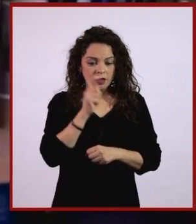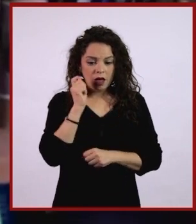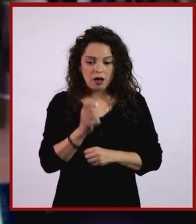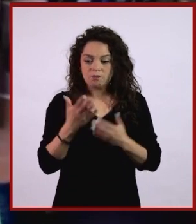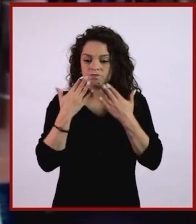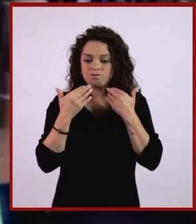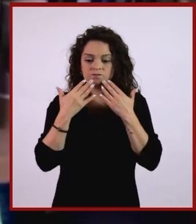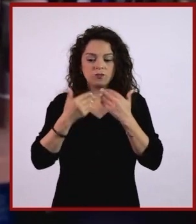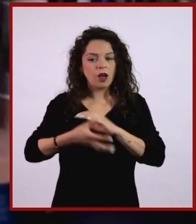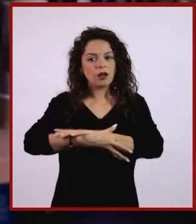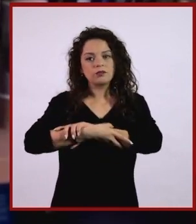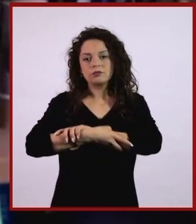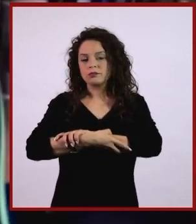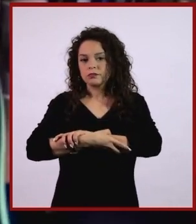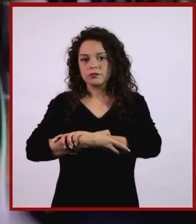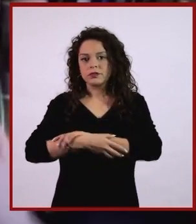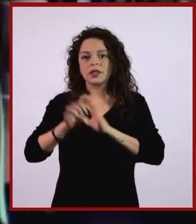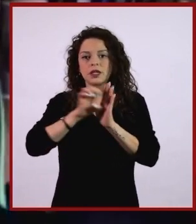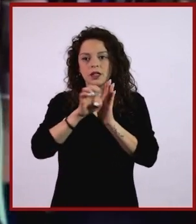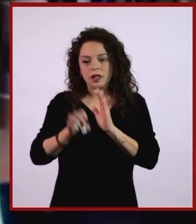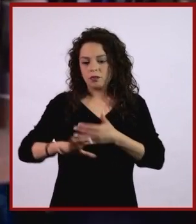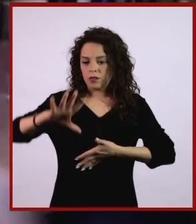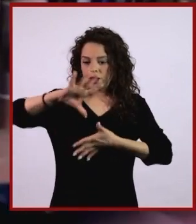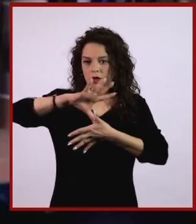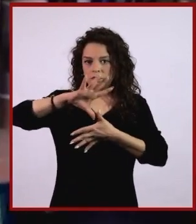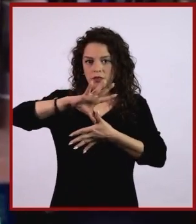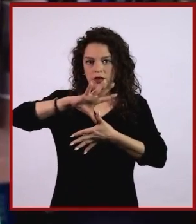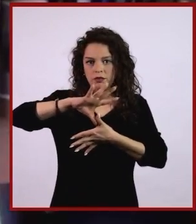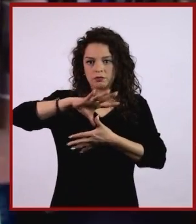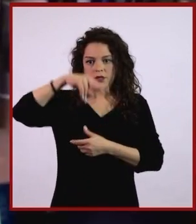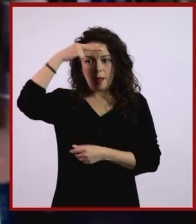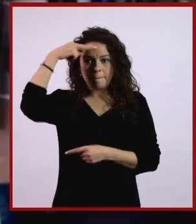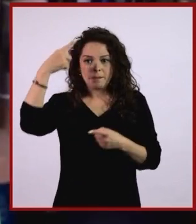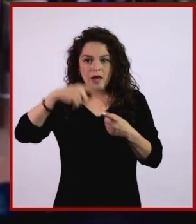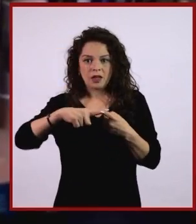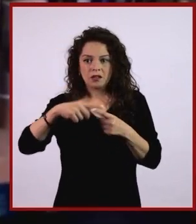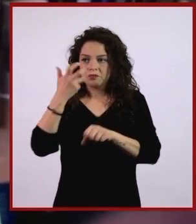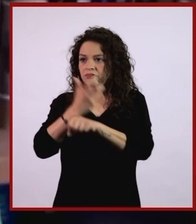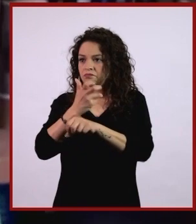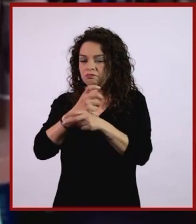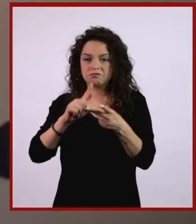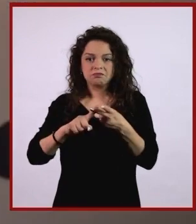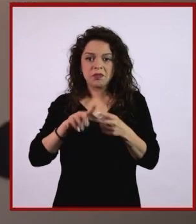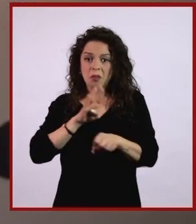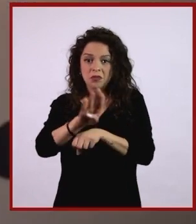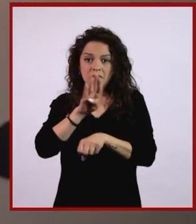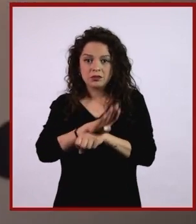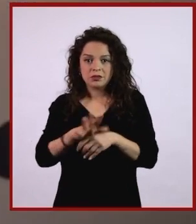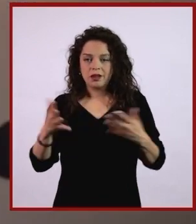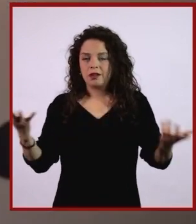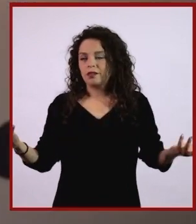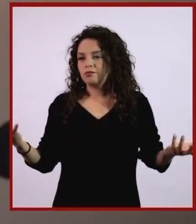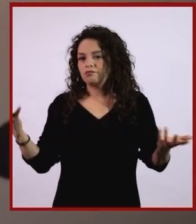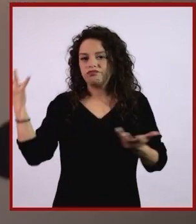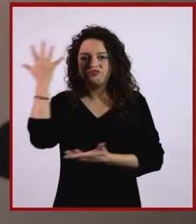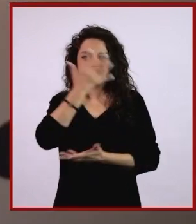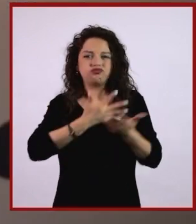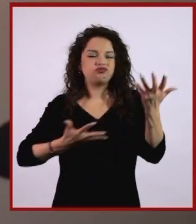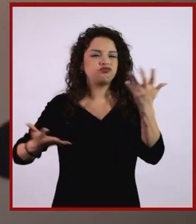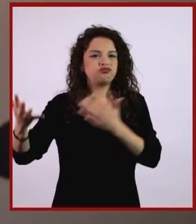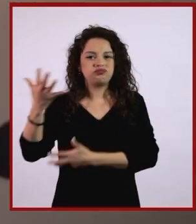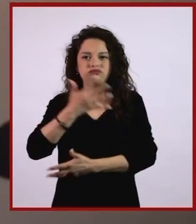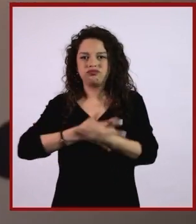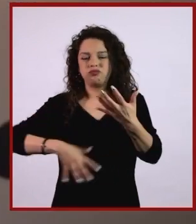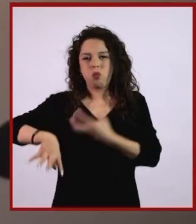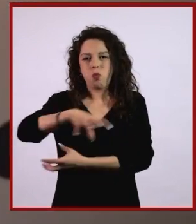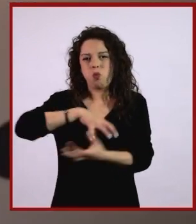de cohesión social, como las sociedades de América, México, Estados Unidos, Brasil, pues hemos sido un desastre, ¿no? Porque justamente la